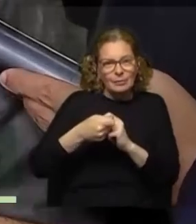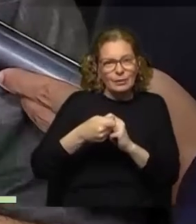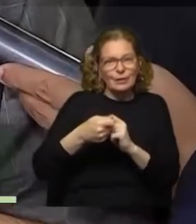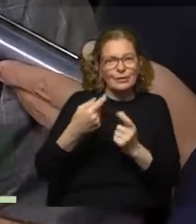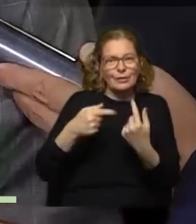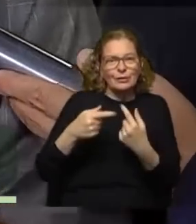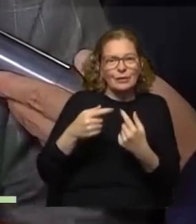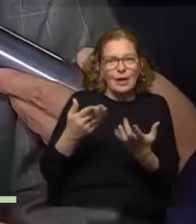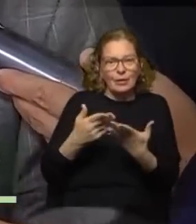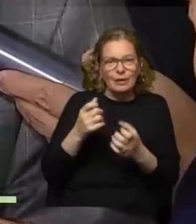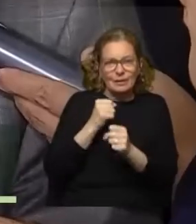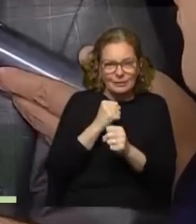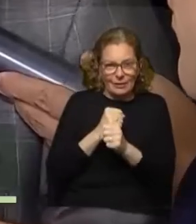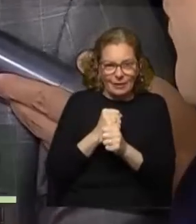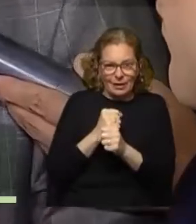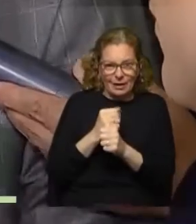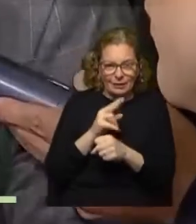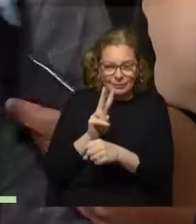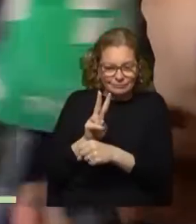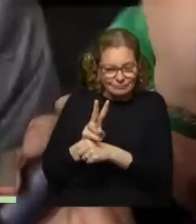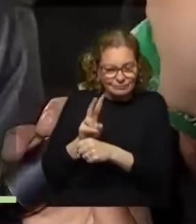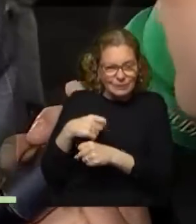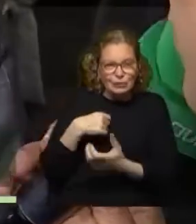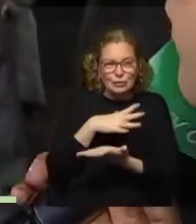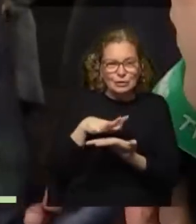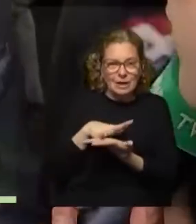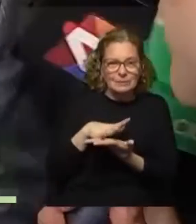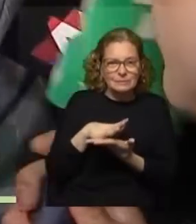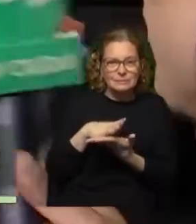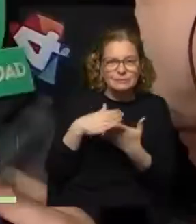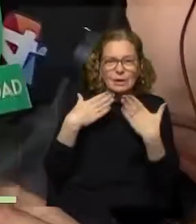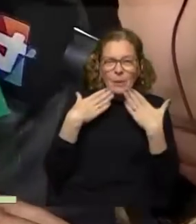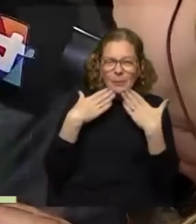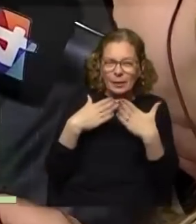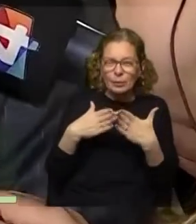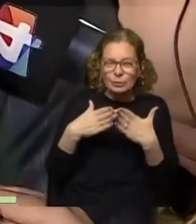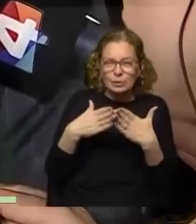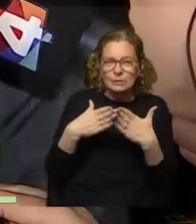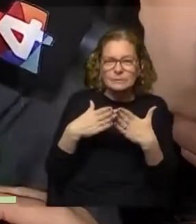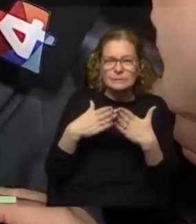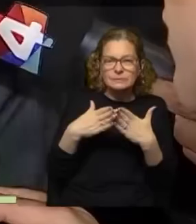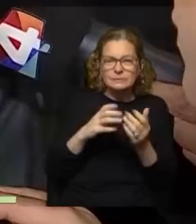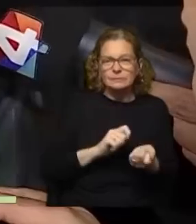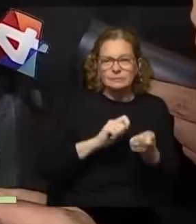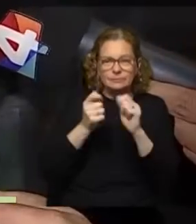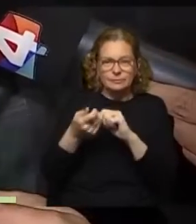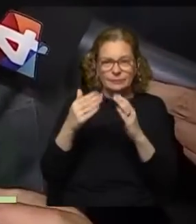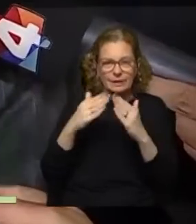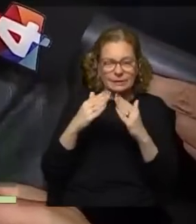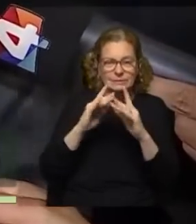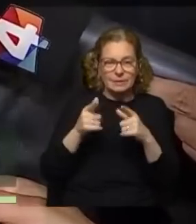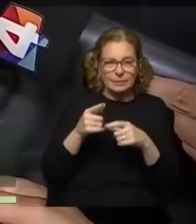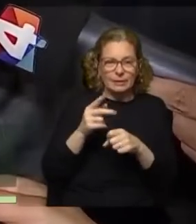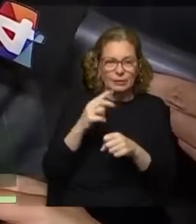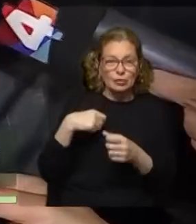lo que ahora hay que trabajar es en el seguimiento social tema le consulto habitacional también hay que hacer